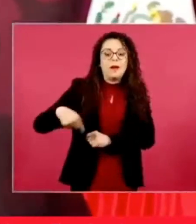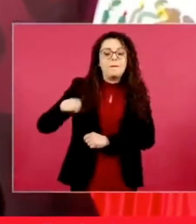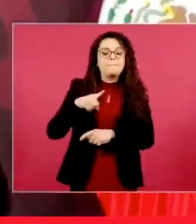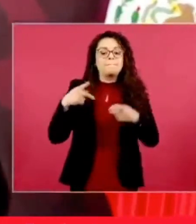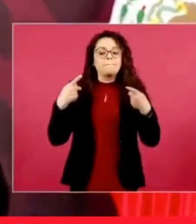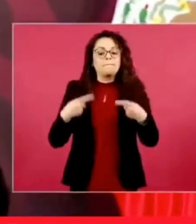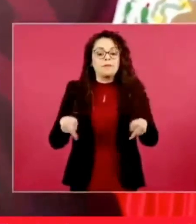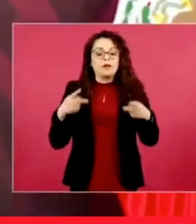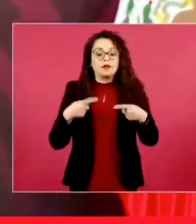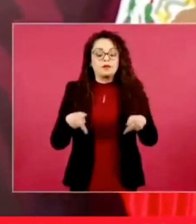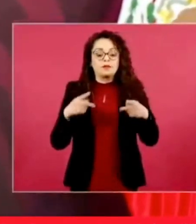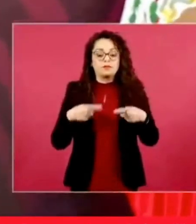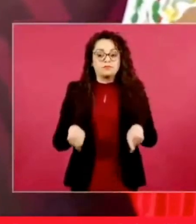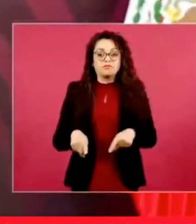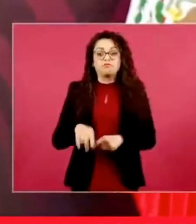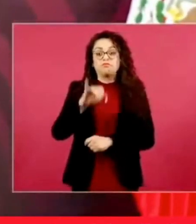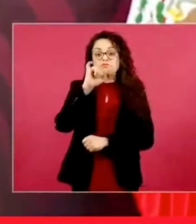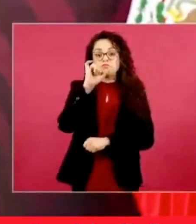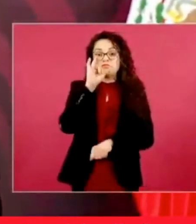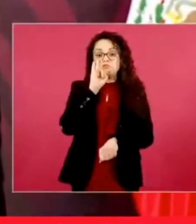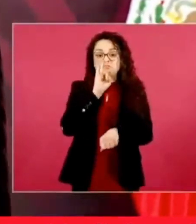está a favor de la transformación.